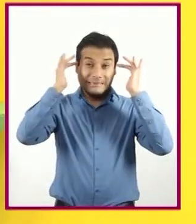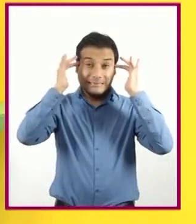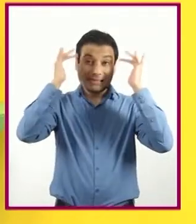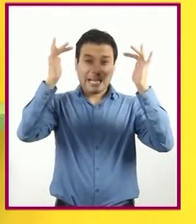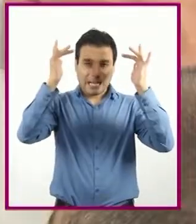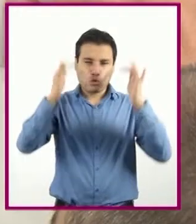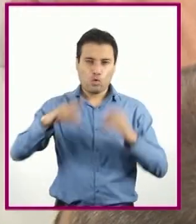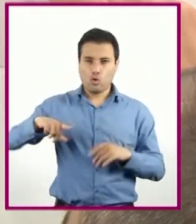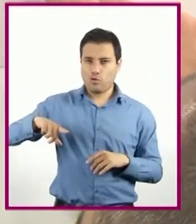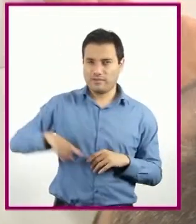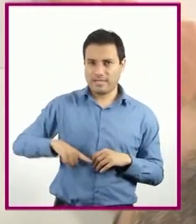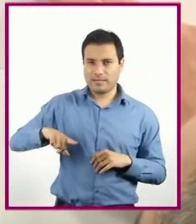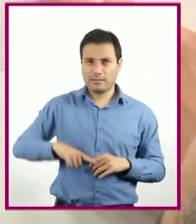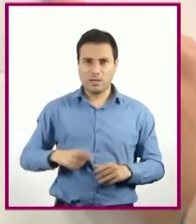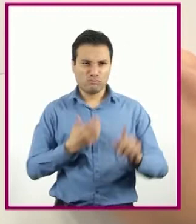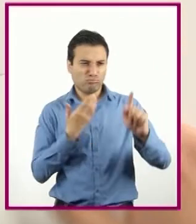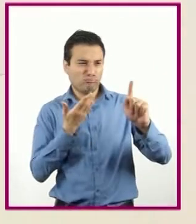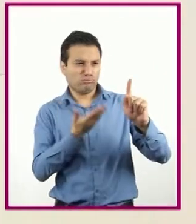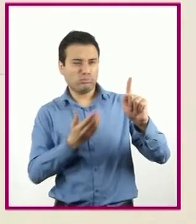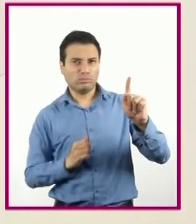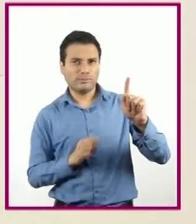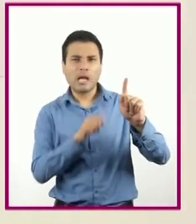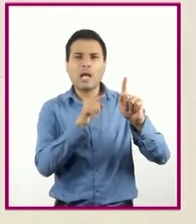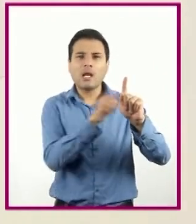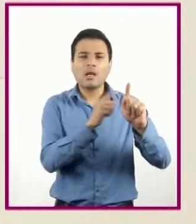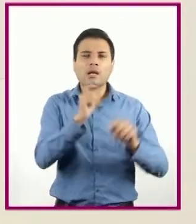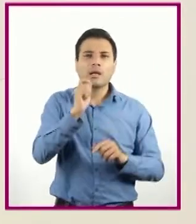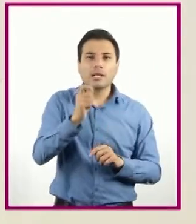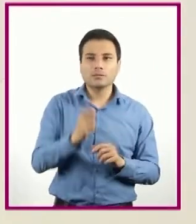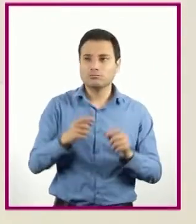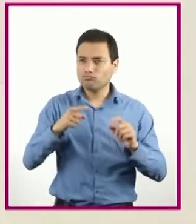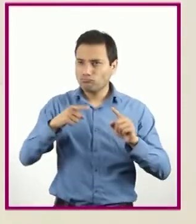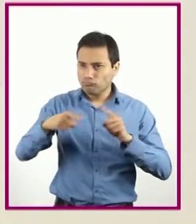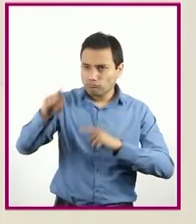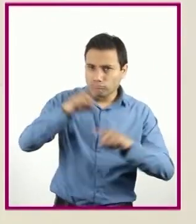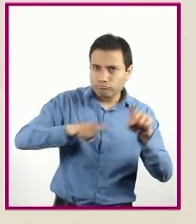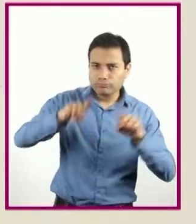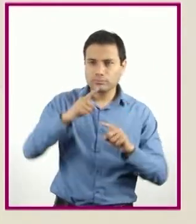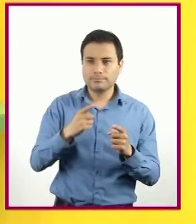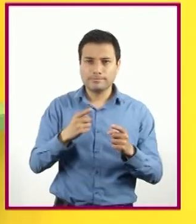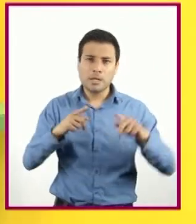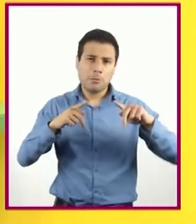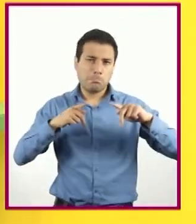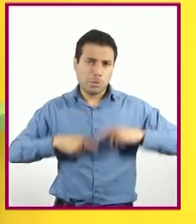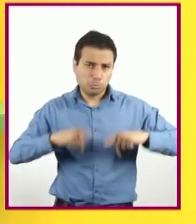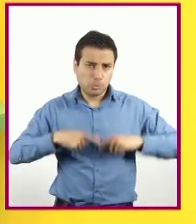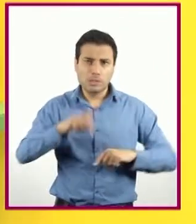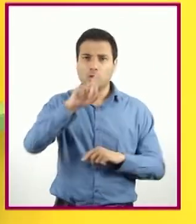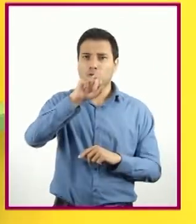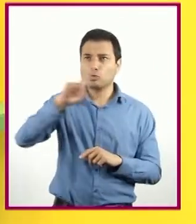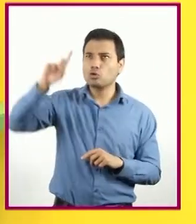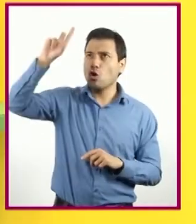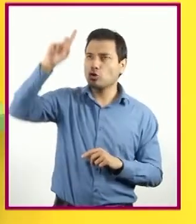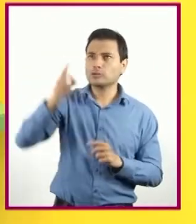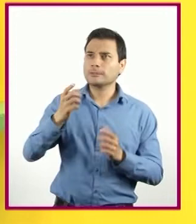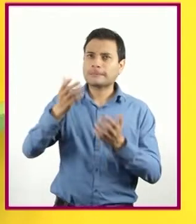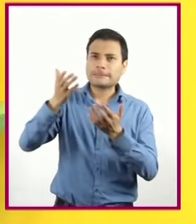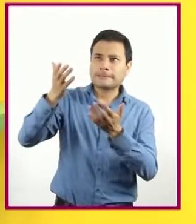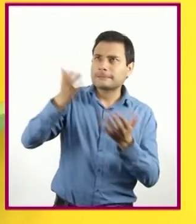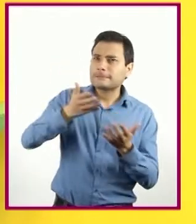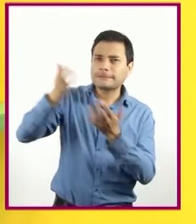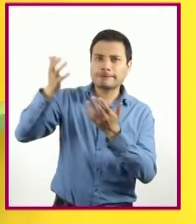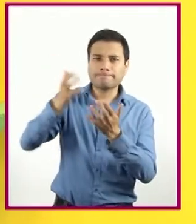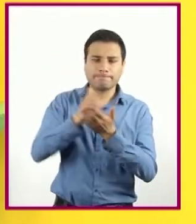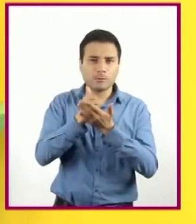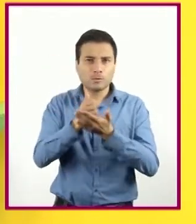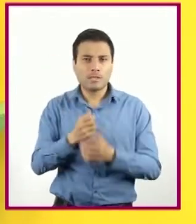divino gobernante, fue el encargado de mediar entre los hombres y los dioses, para que la tierra